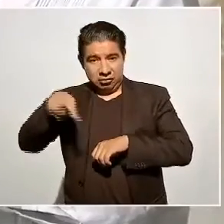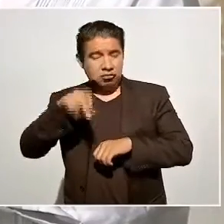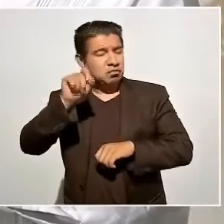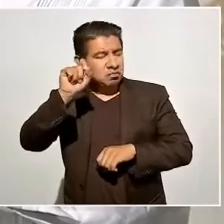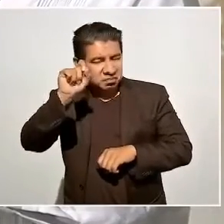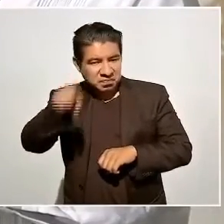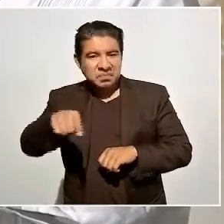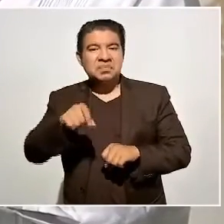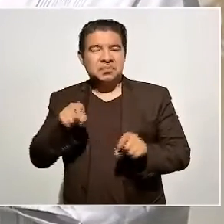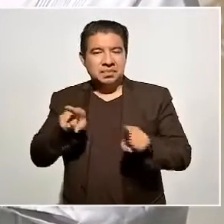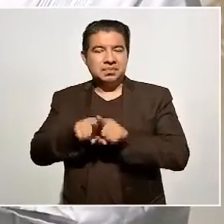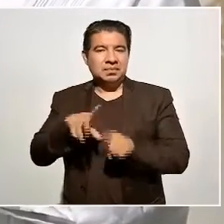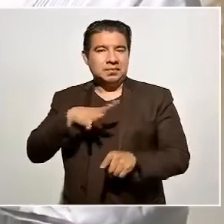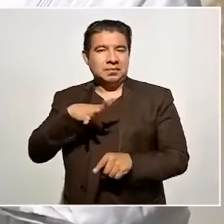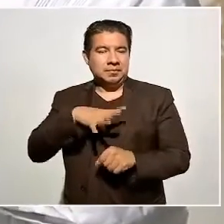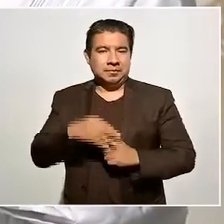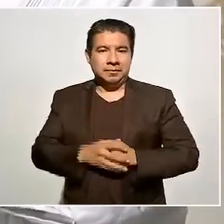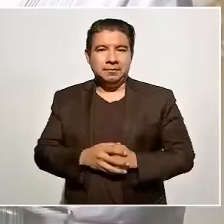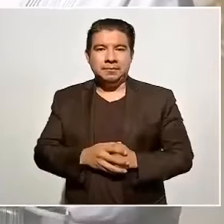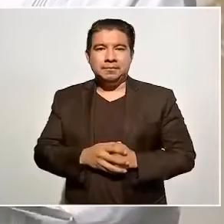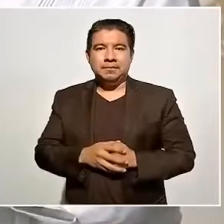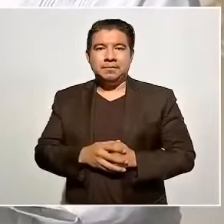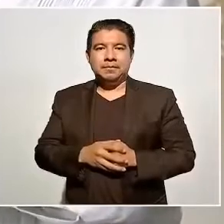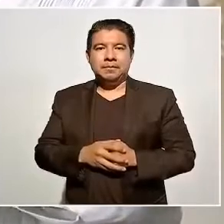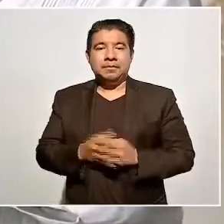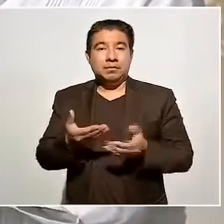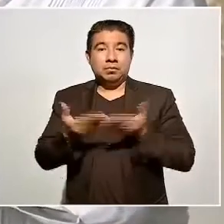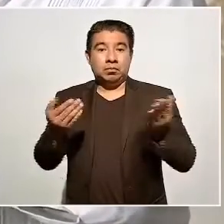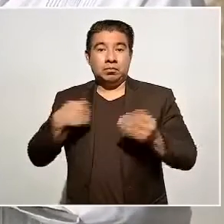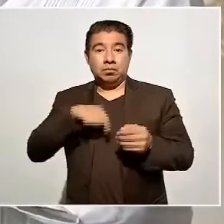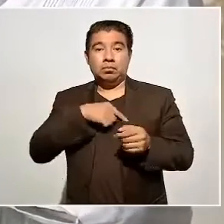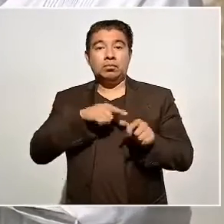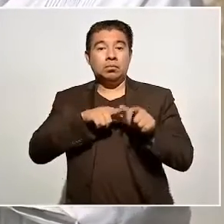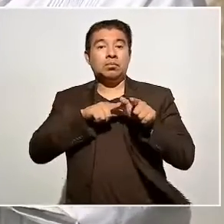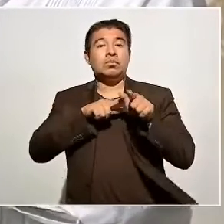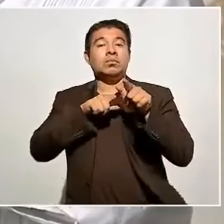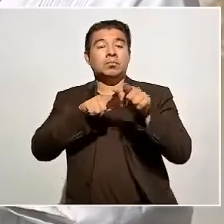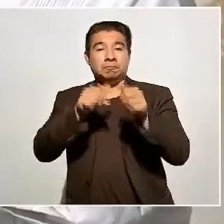Ahora, por eso tenemos que estar pendientes,